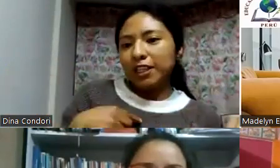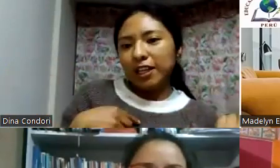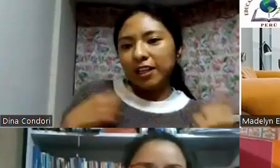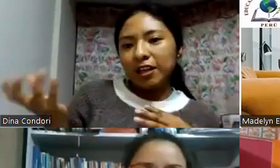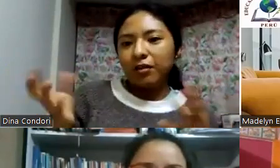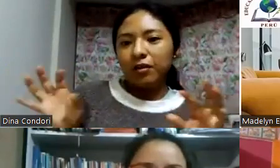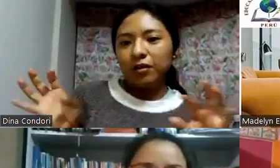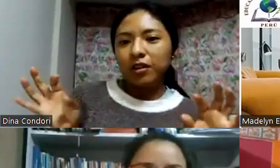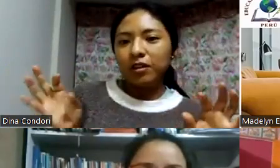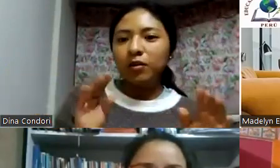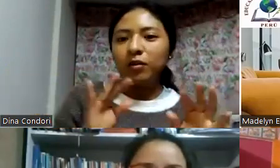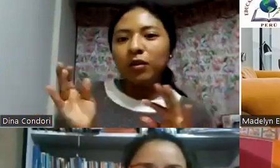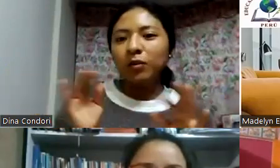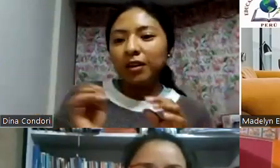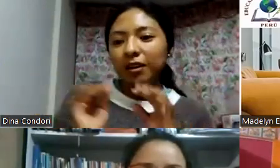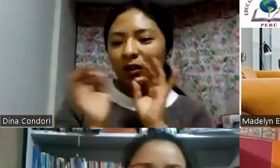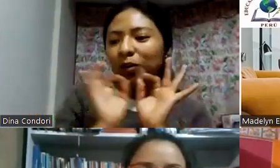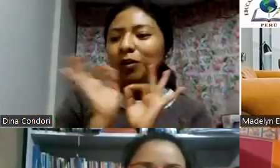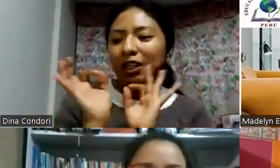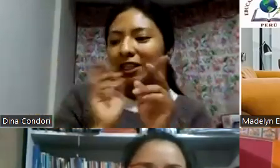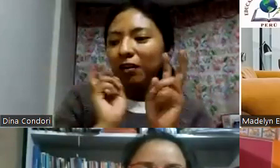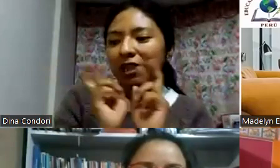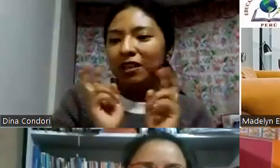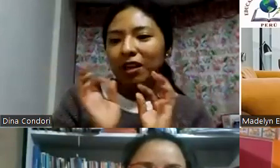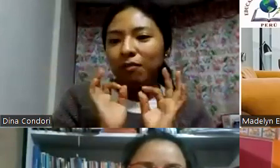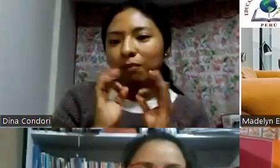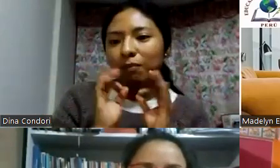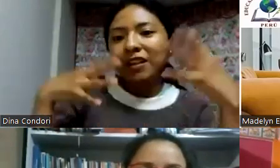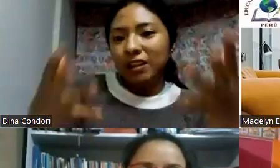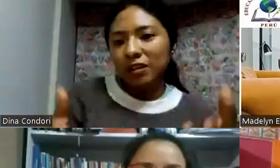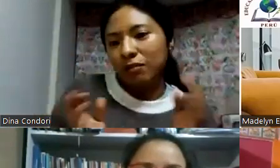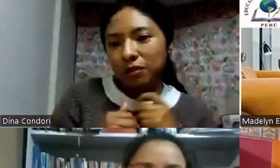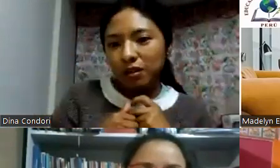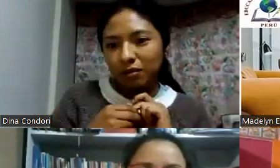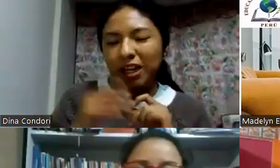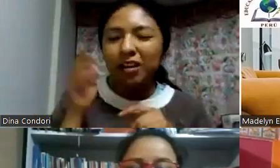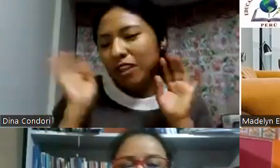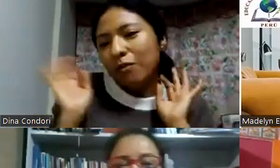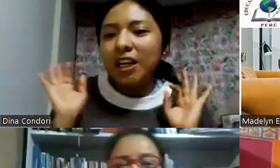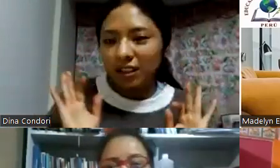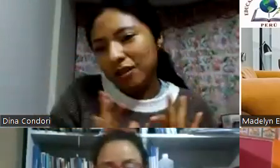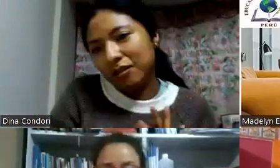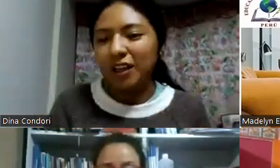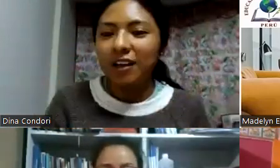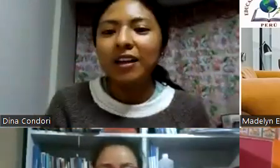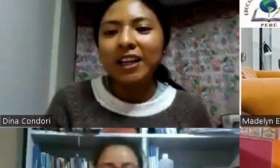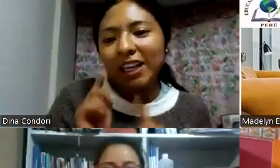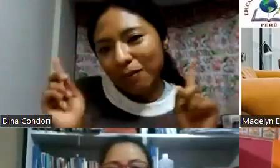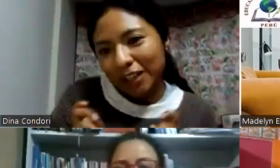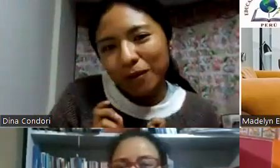partido le está agrediendo, ¿no? Entonces, no vi cómo utilizaron ese tema, parte de su argumento. Eso me llamó la atención.